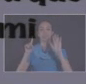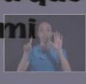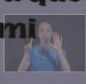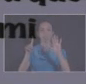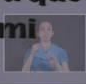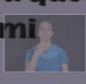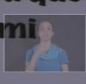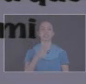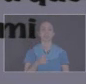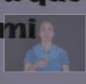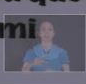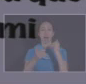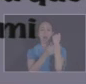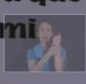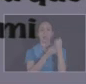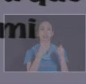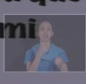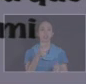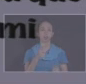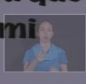por medio de Abraham a su siervo: